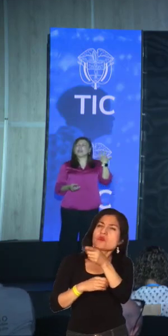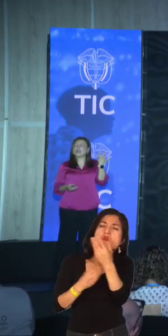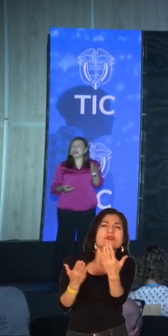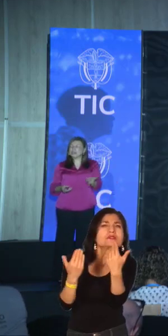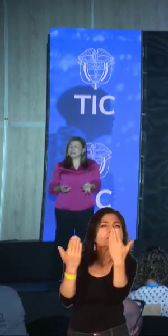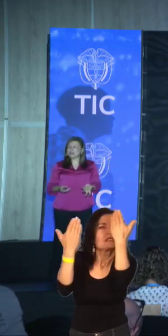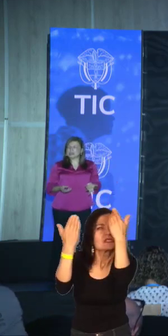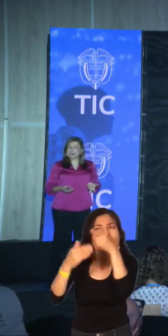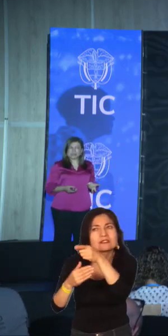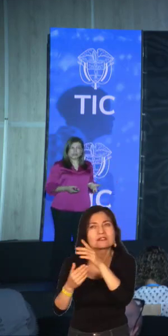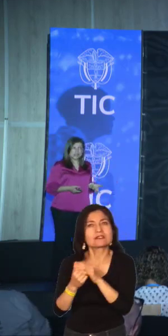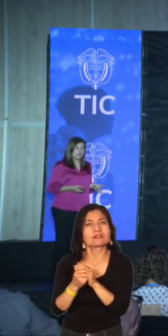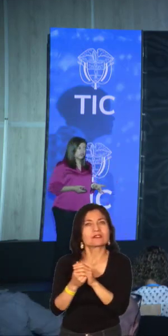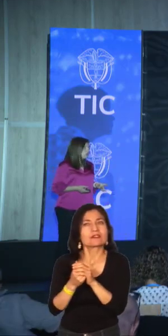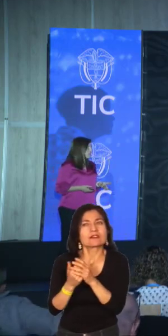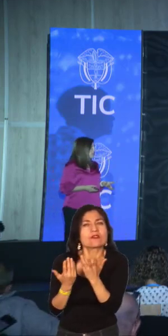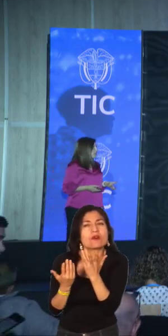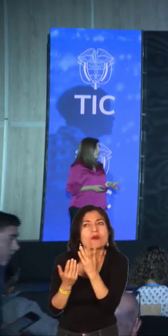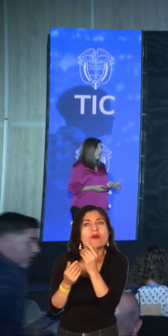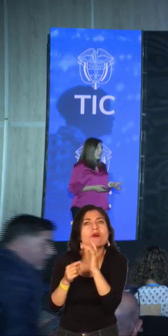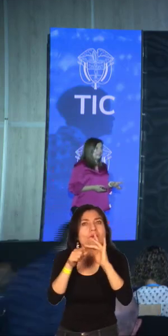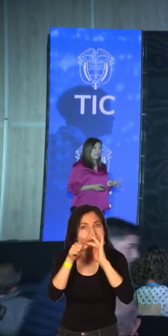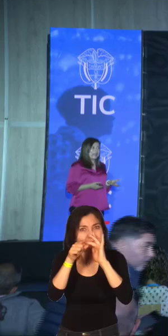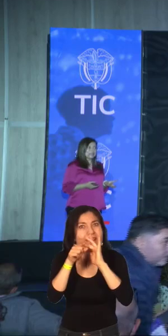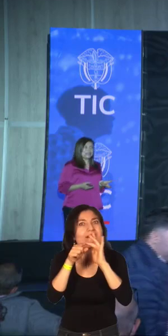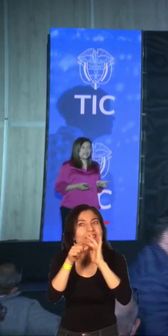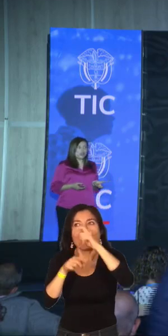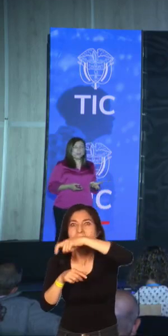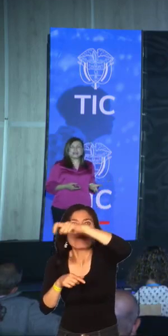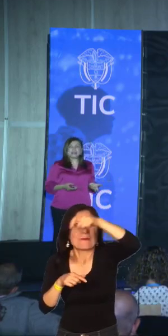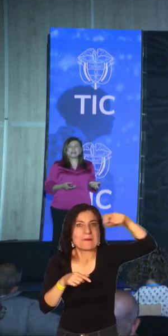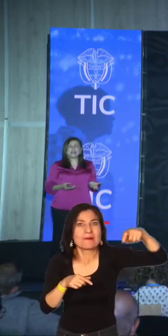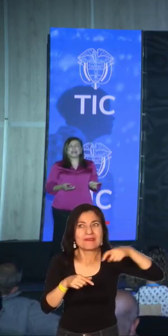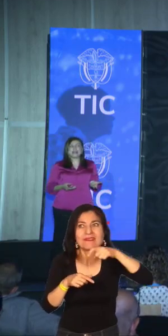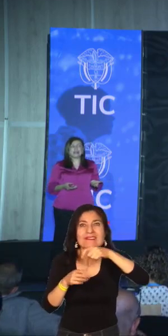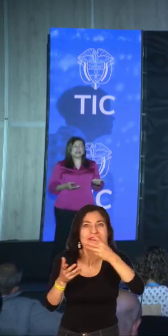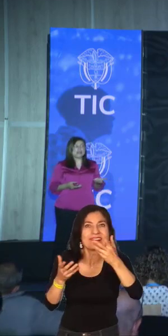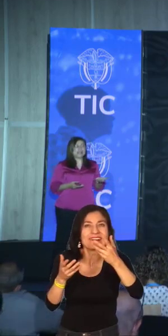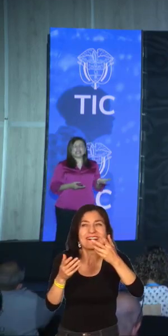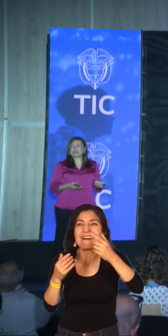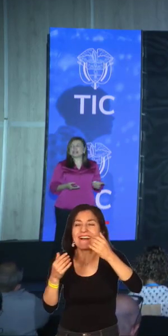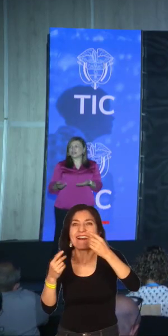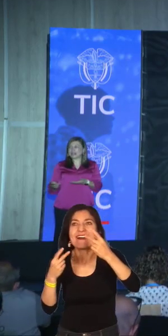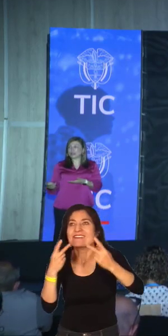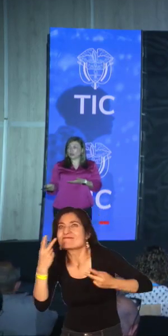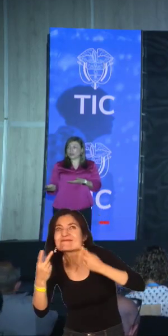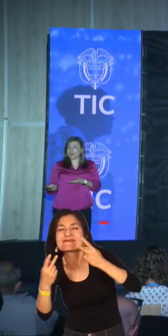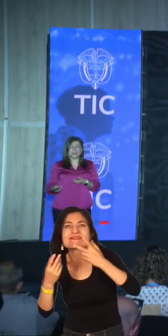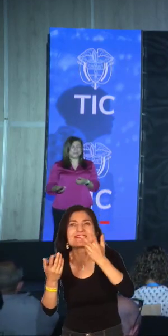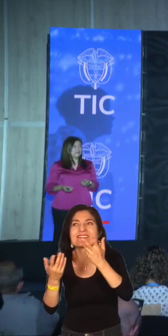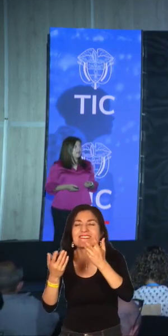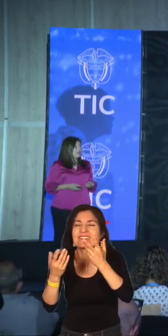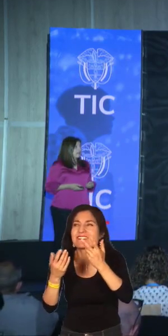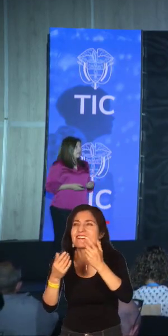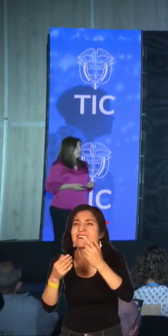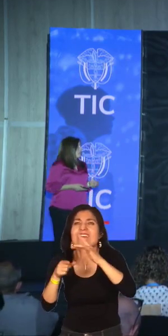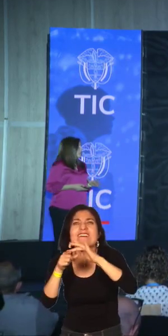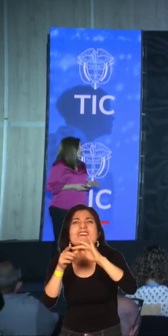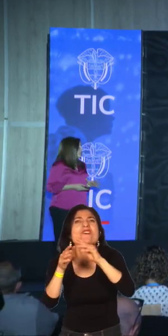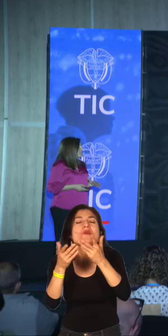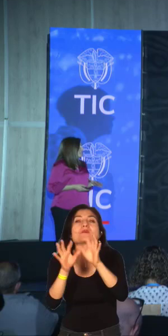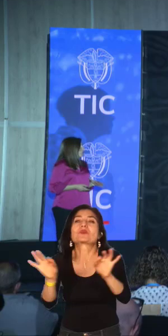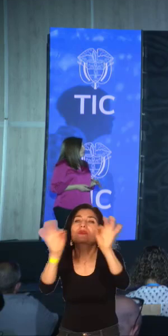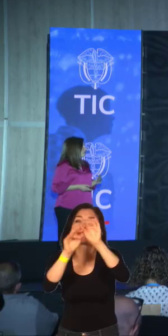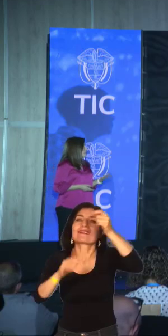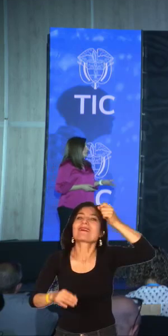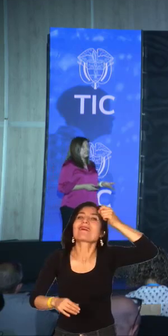manera en la que podemos implementar un destino turístico inteligente es comprender el aspecto tecnológico. Lo